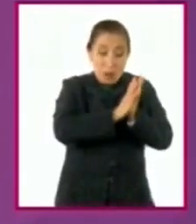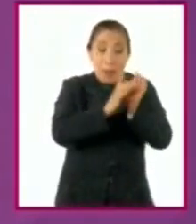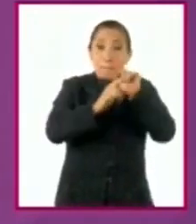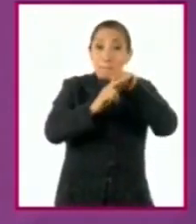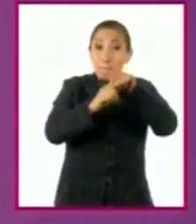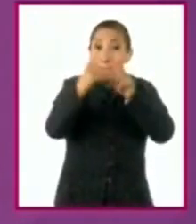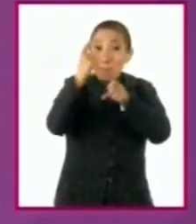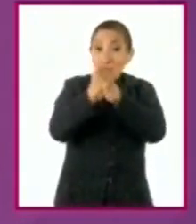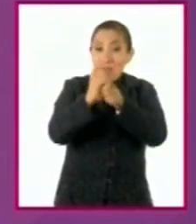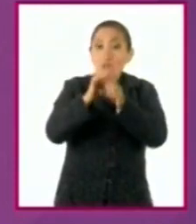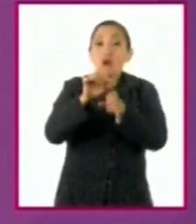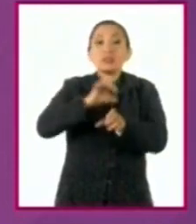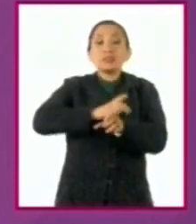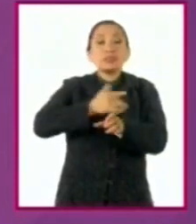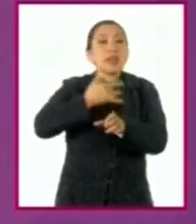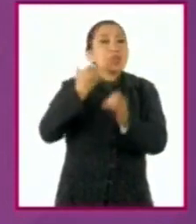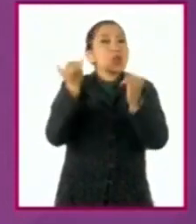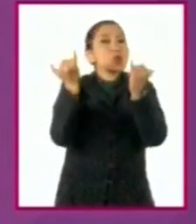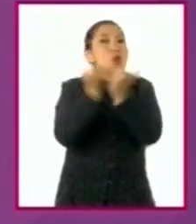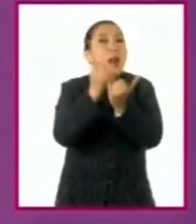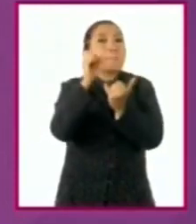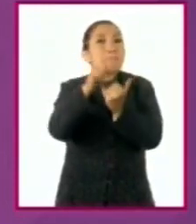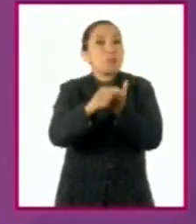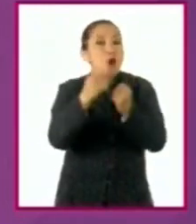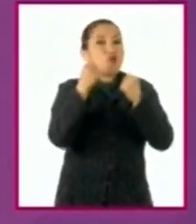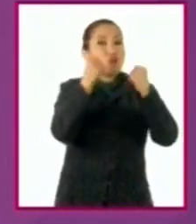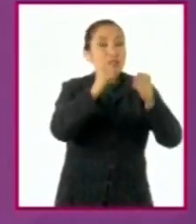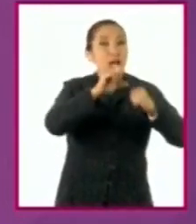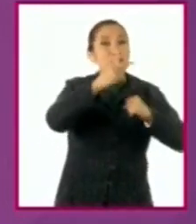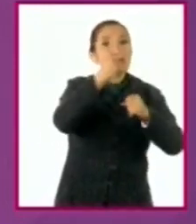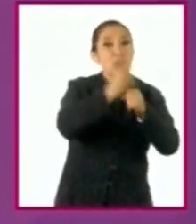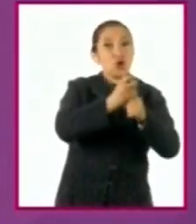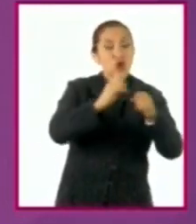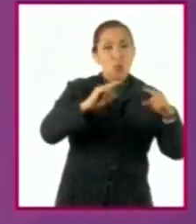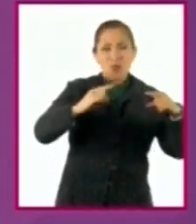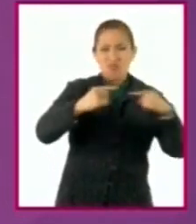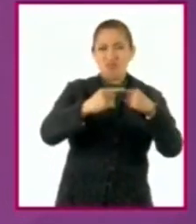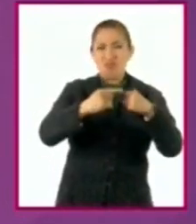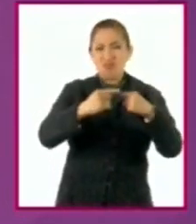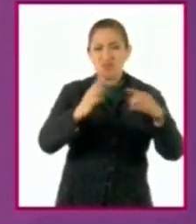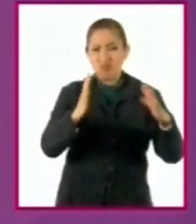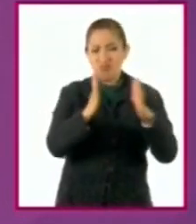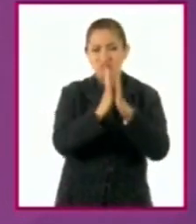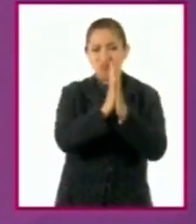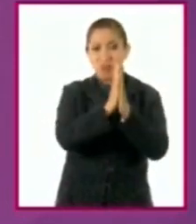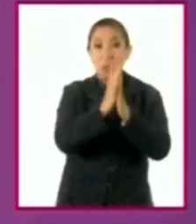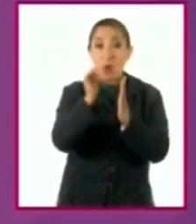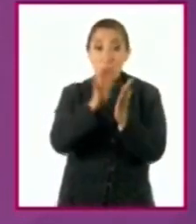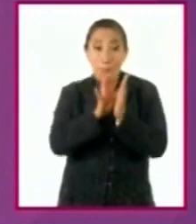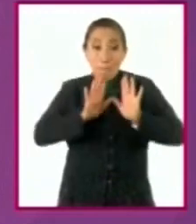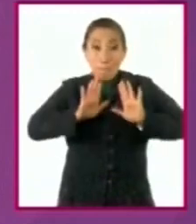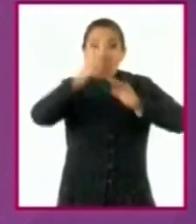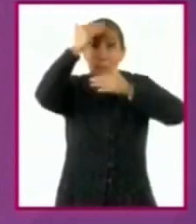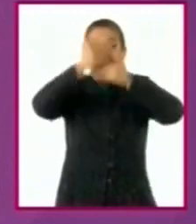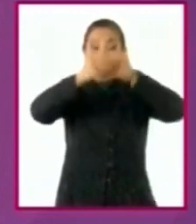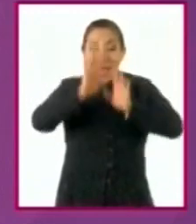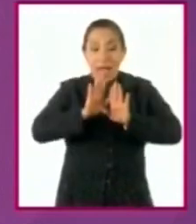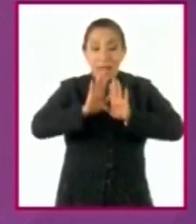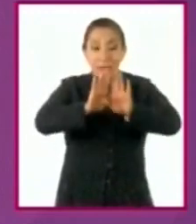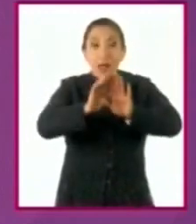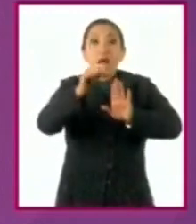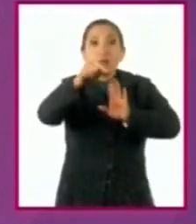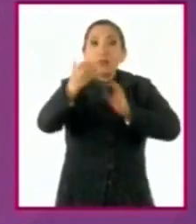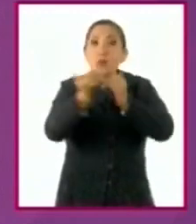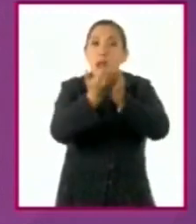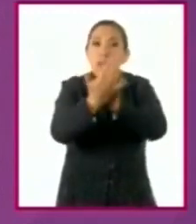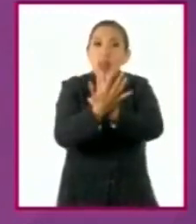primer objeto siente exactamente la misma fuerza en sentido contrario. Al empujar una pared, la pared nos empuja